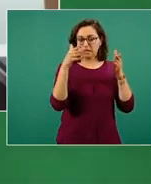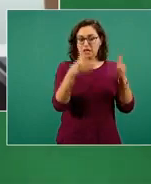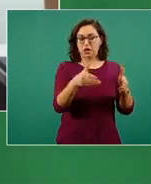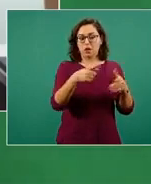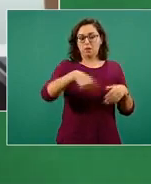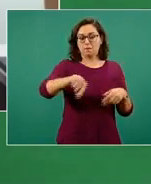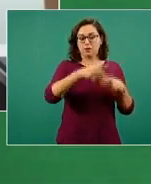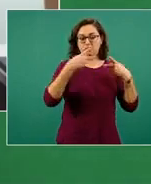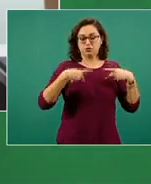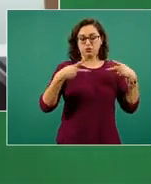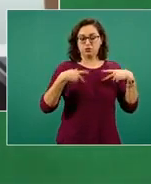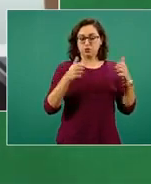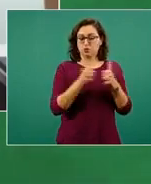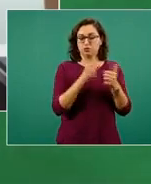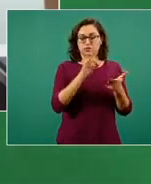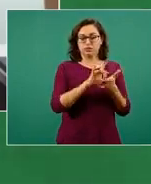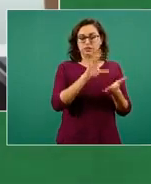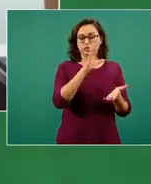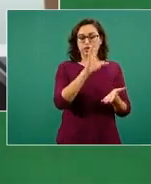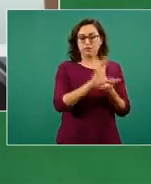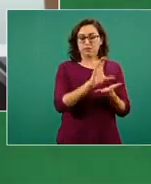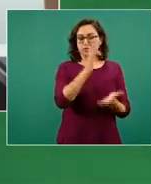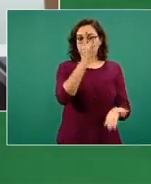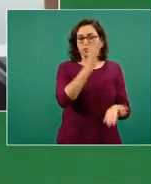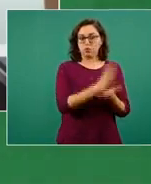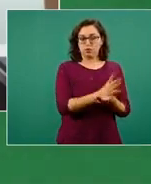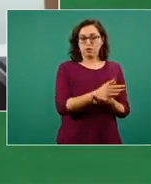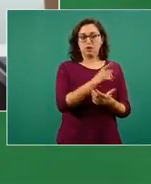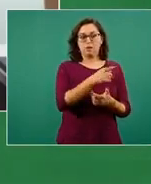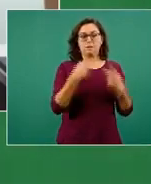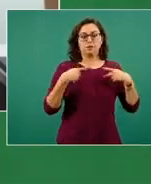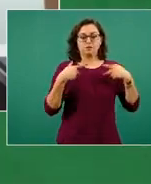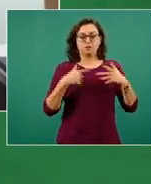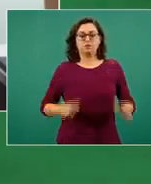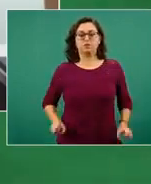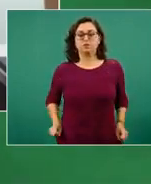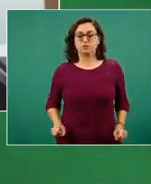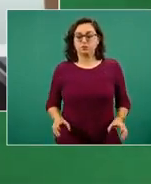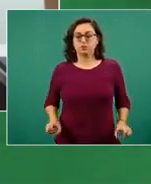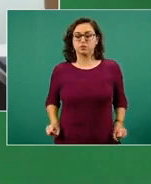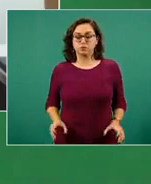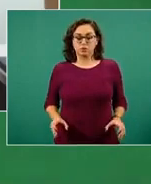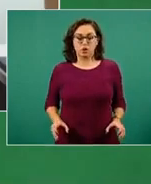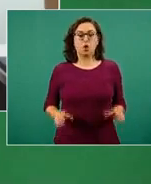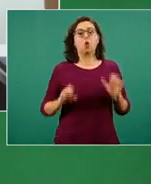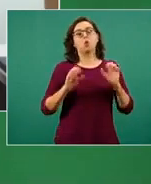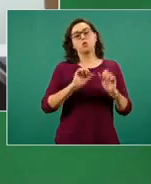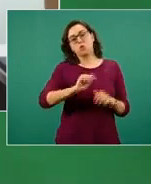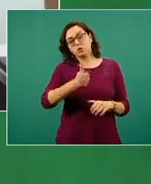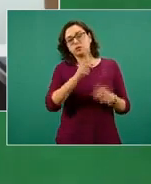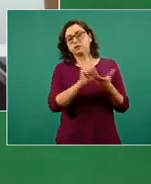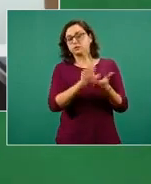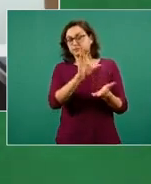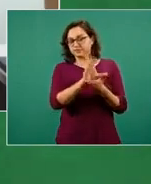los pacientes con discapacidad, tanto los pacientes que venían en silla de ruedas como pacientes que venían con otro tipo de